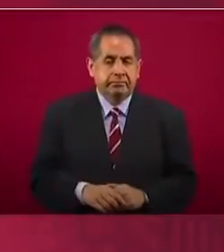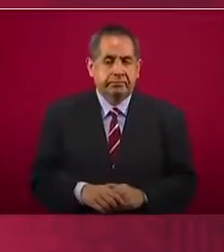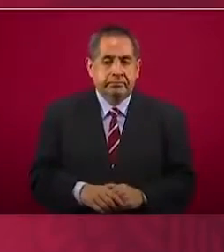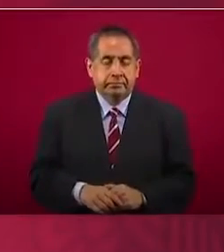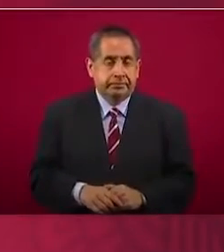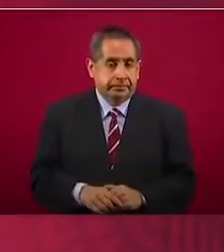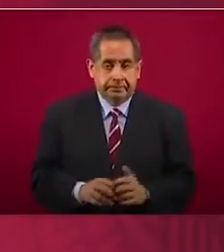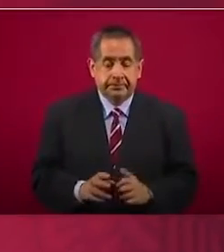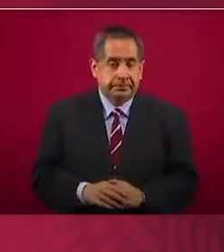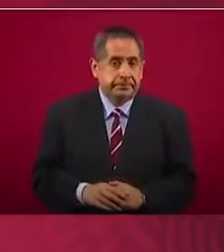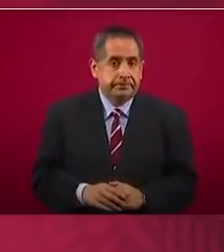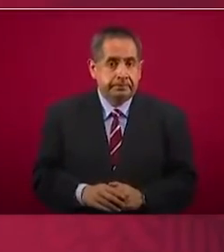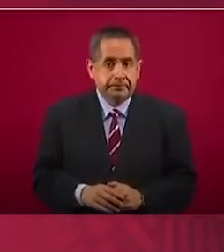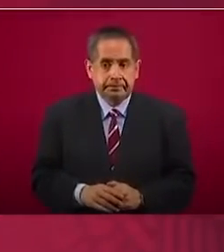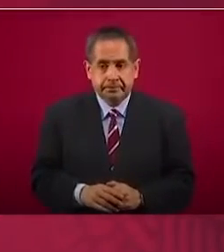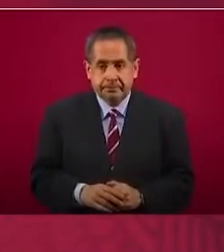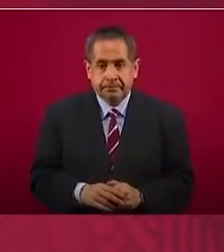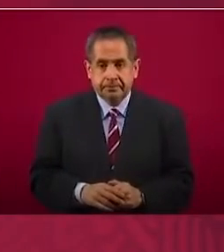Tenemos que